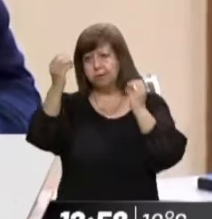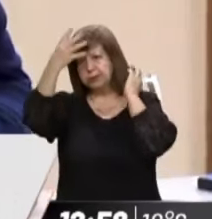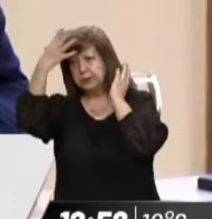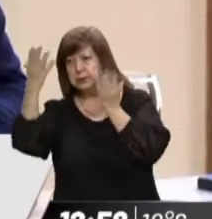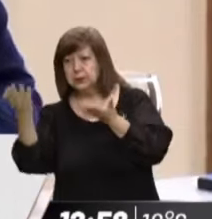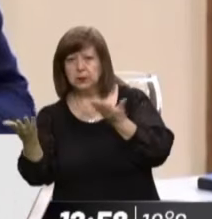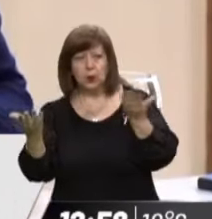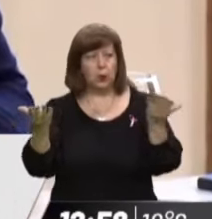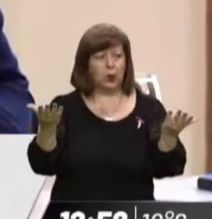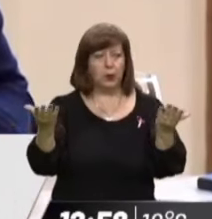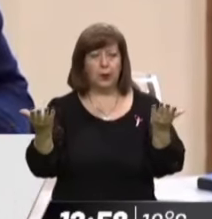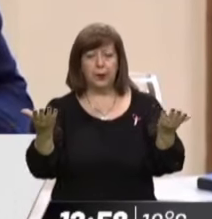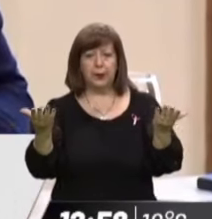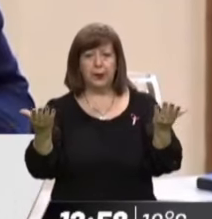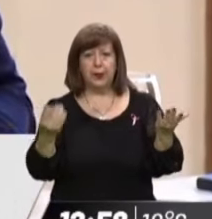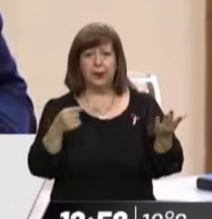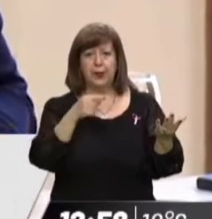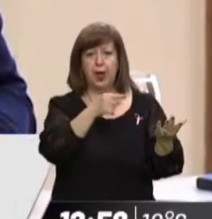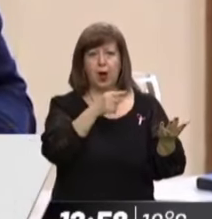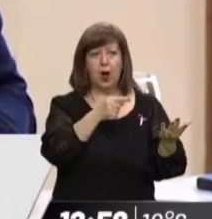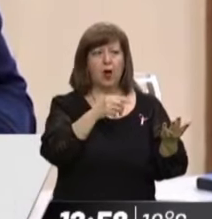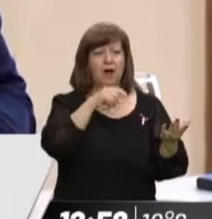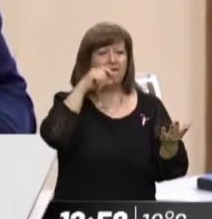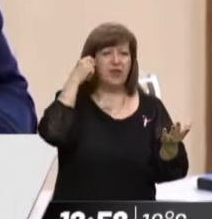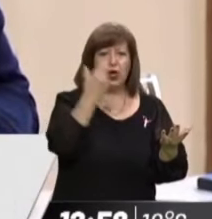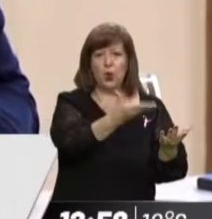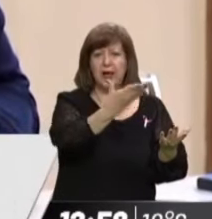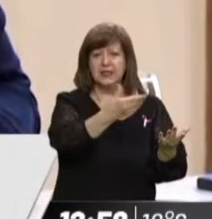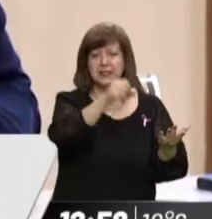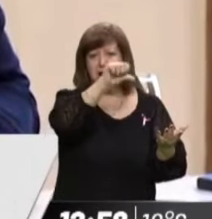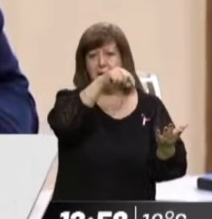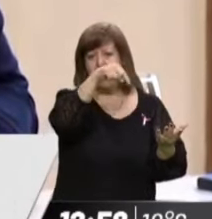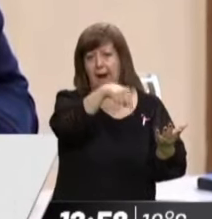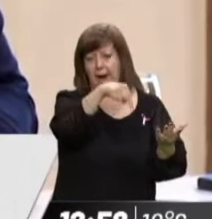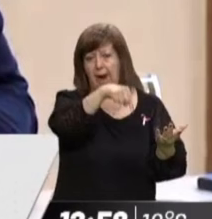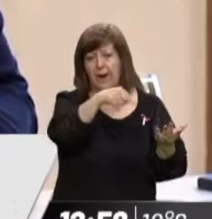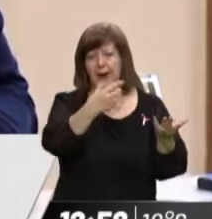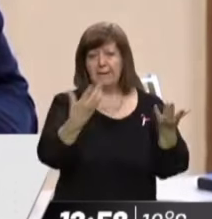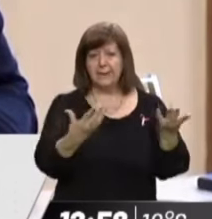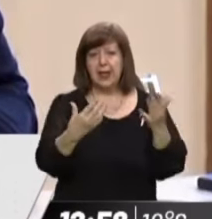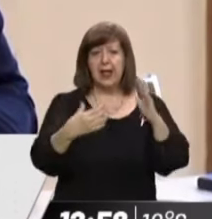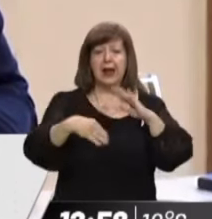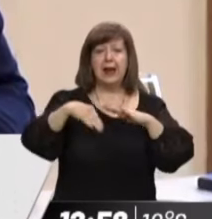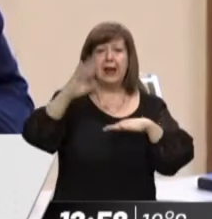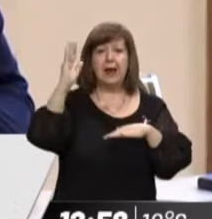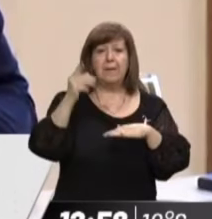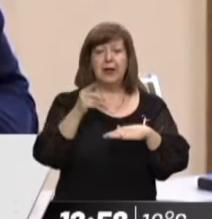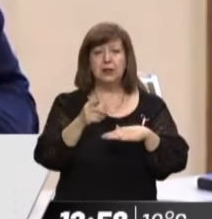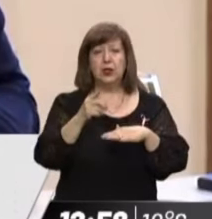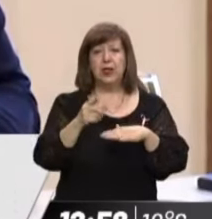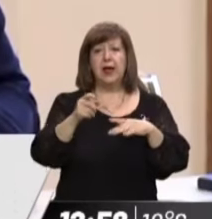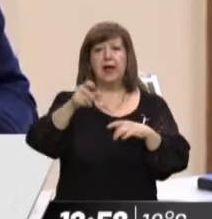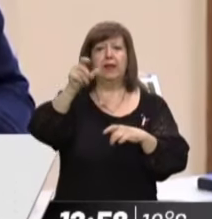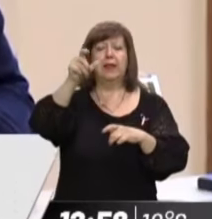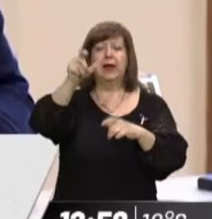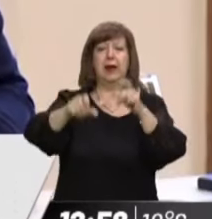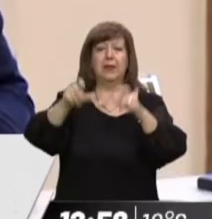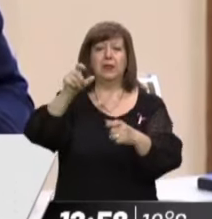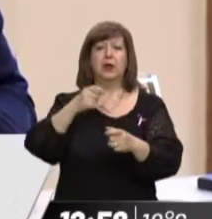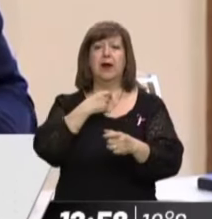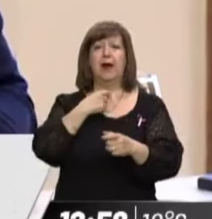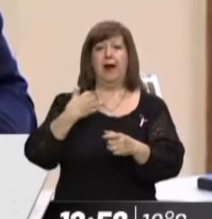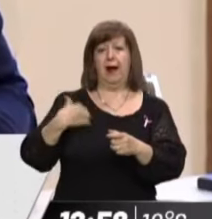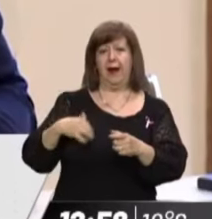en terminar con la vergüenza del presente. La mayoría de los argentinos eligió un cambio.